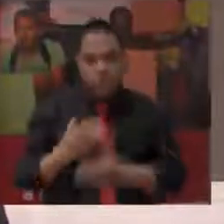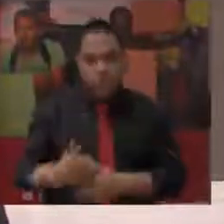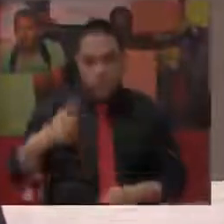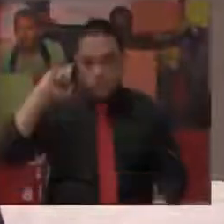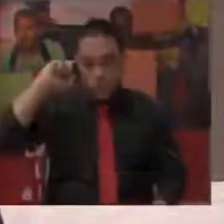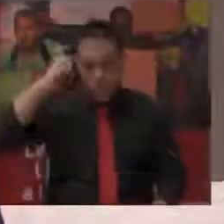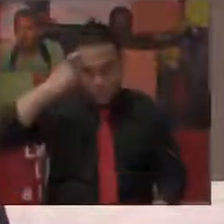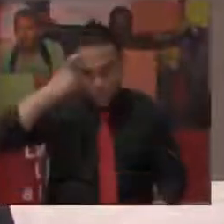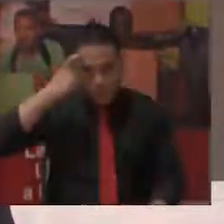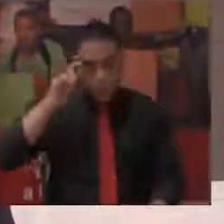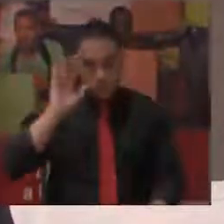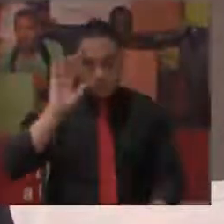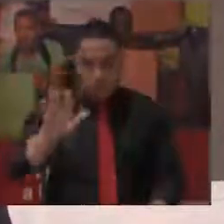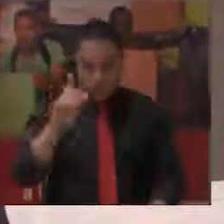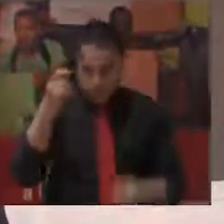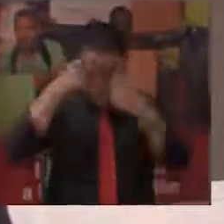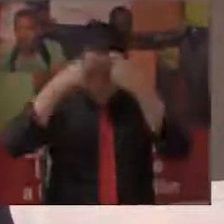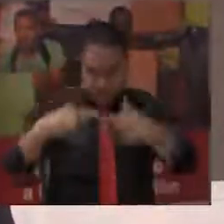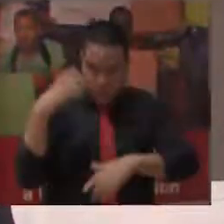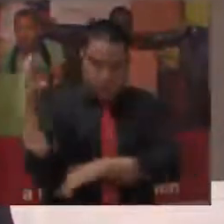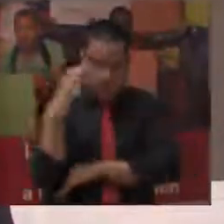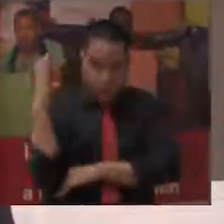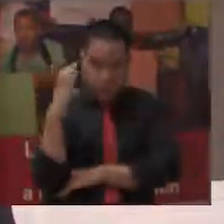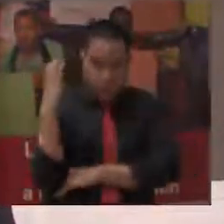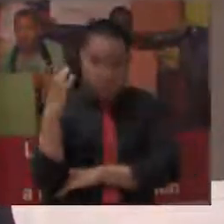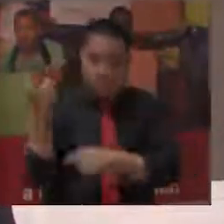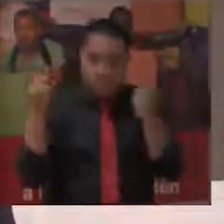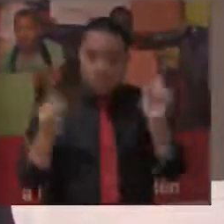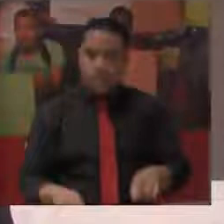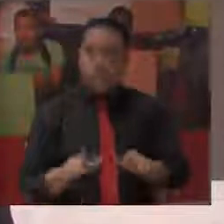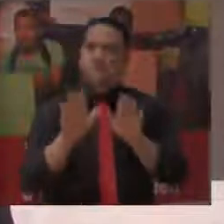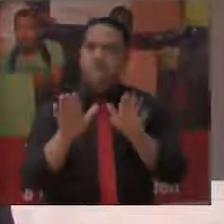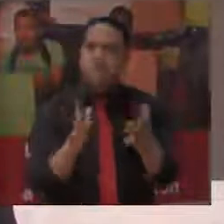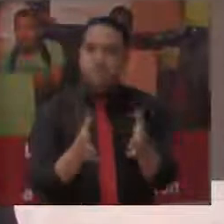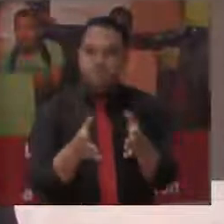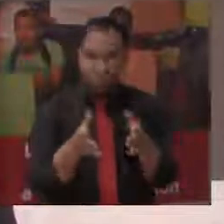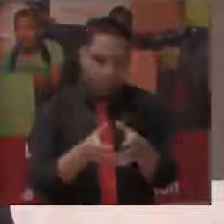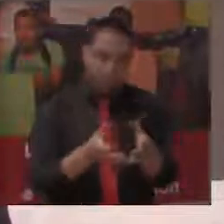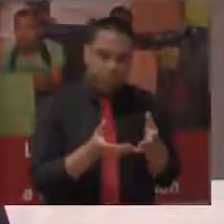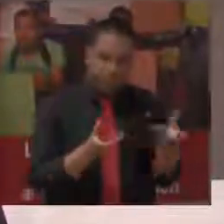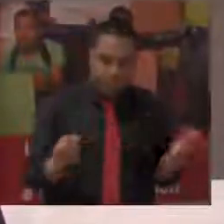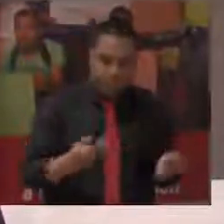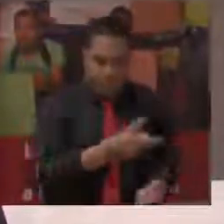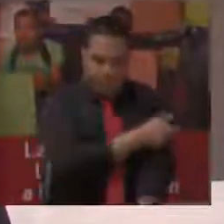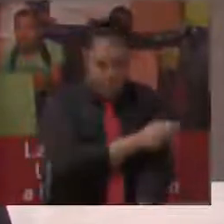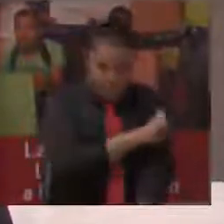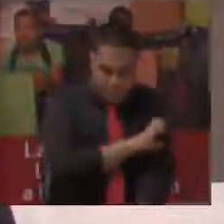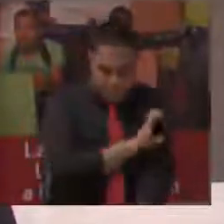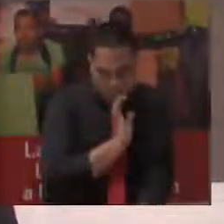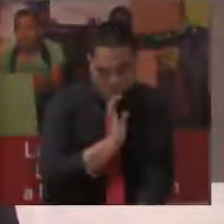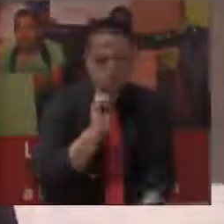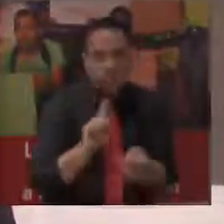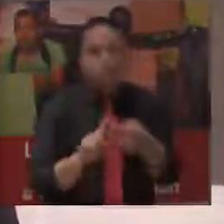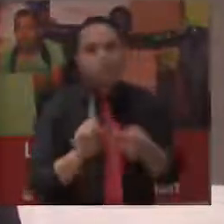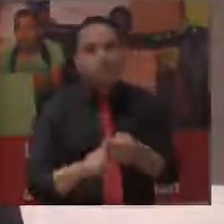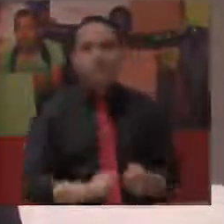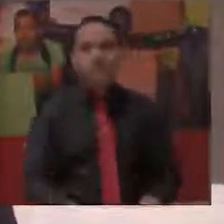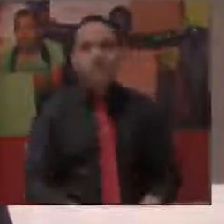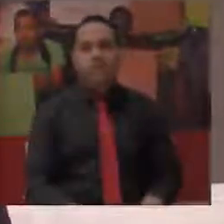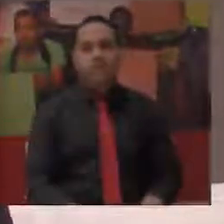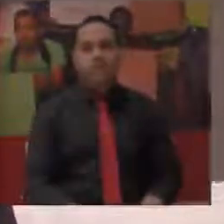gobierno, pues, entre el Estado colombiano y las FARC-EP. Eso es lo primero.